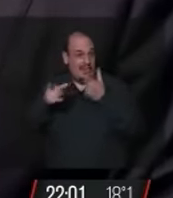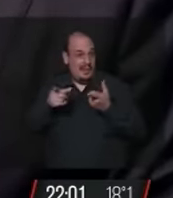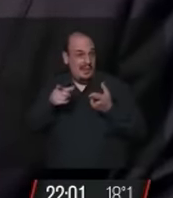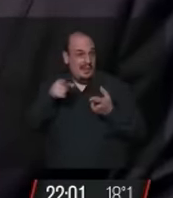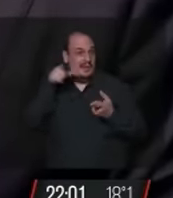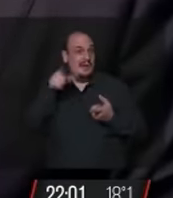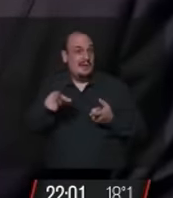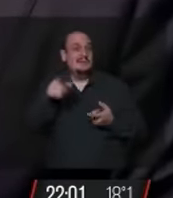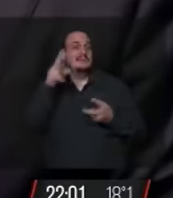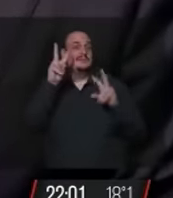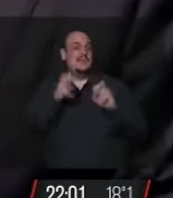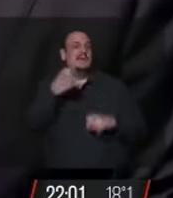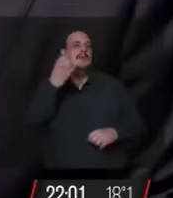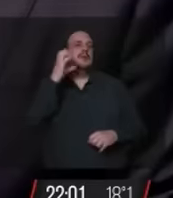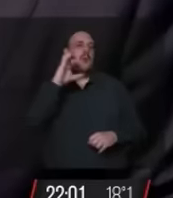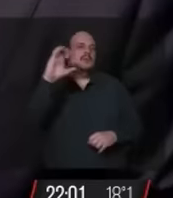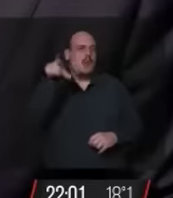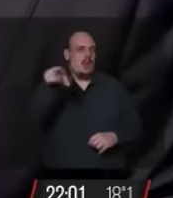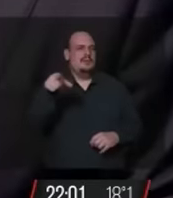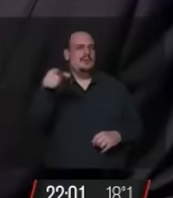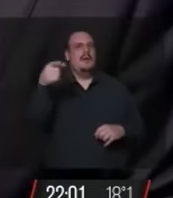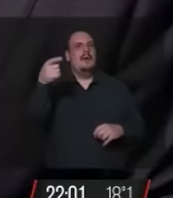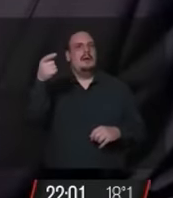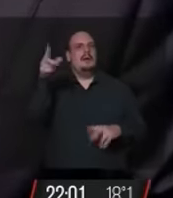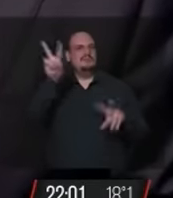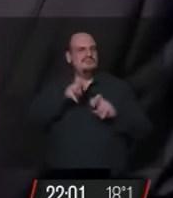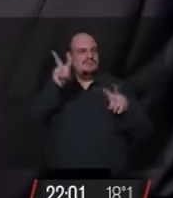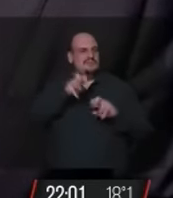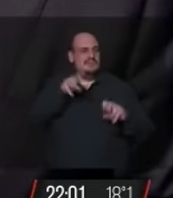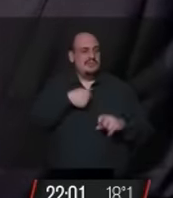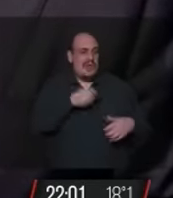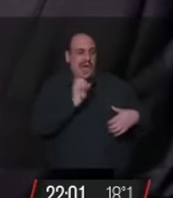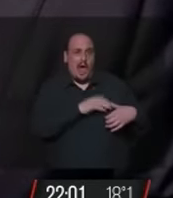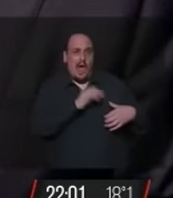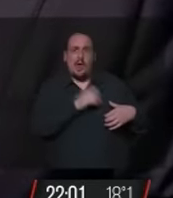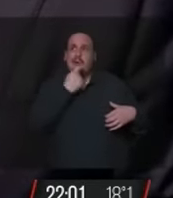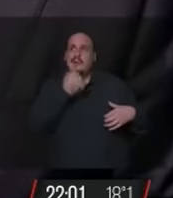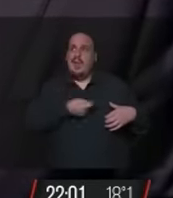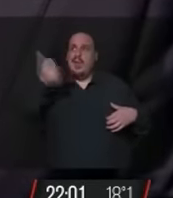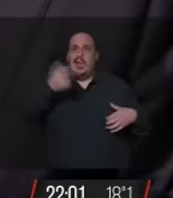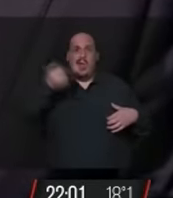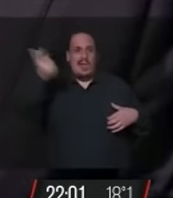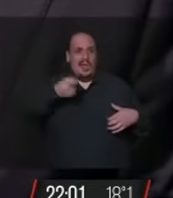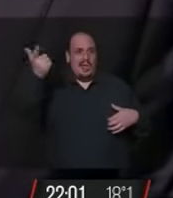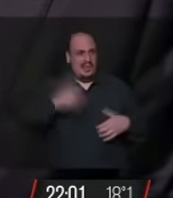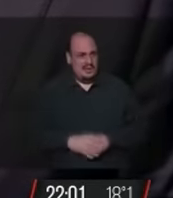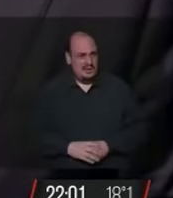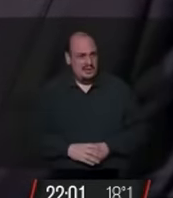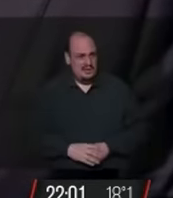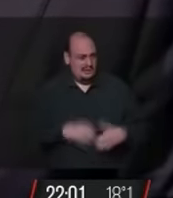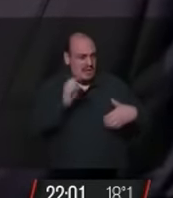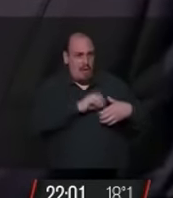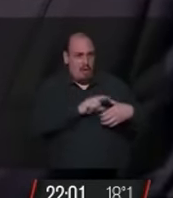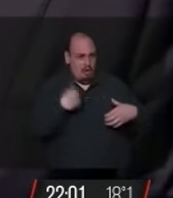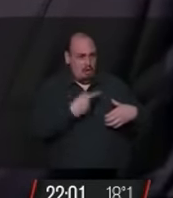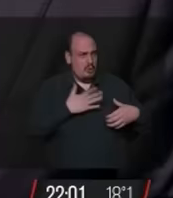generando superávit de cuenta corriente, quiere decir que vamos a estar exportando ahorro, por lo tanto no lo vamos a hacer con ahorro externo. Lo vamos a tener que hacer con ahorro